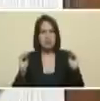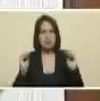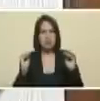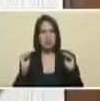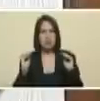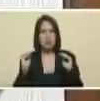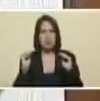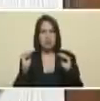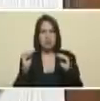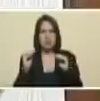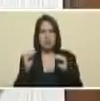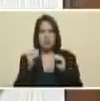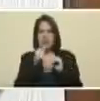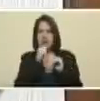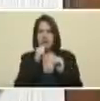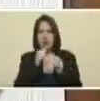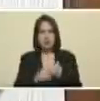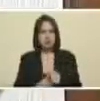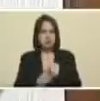¿Quién dirigió?